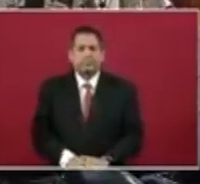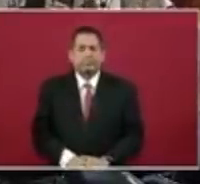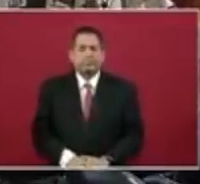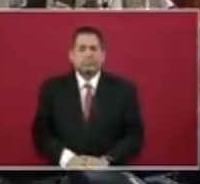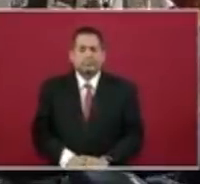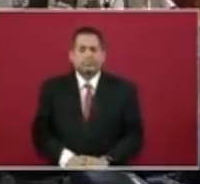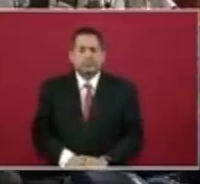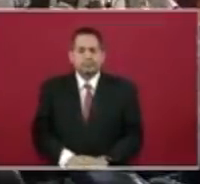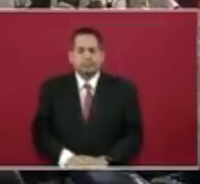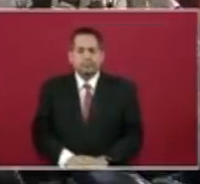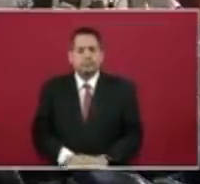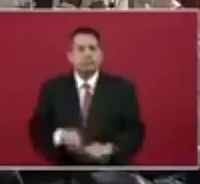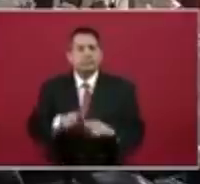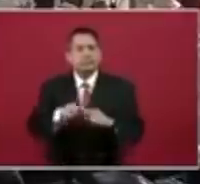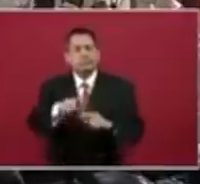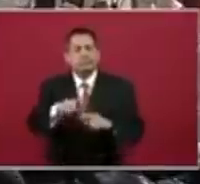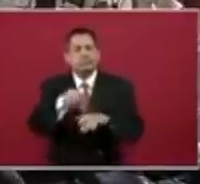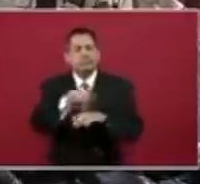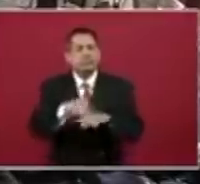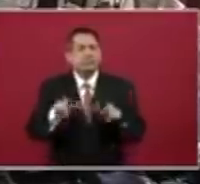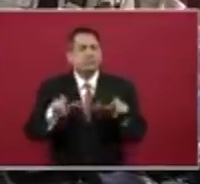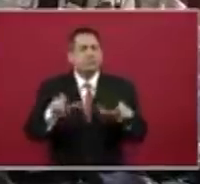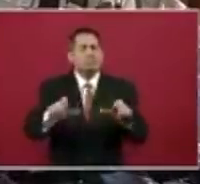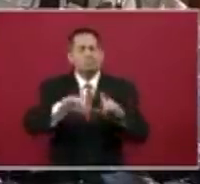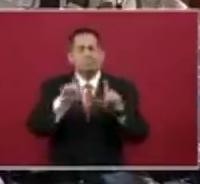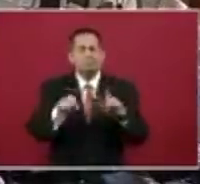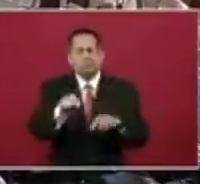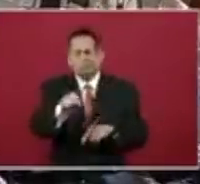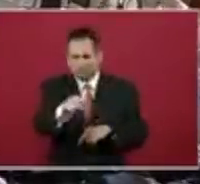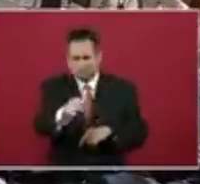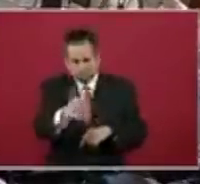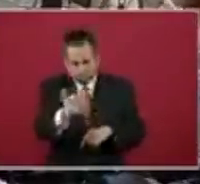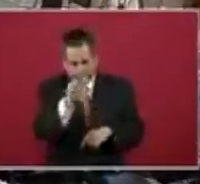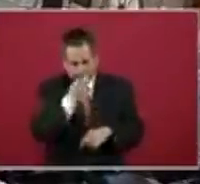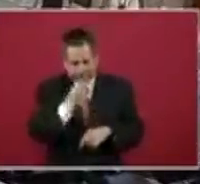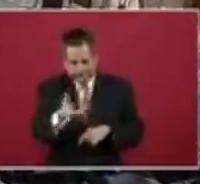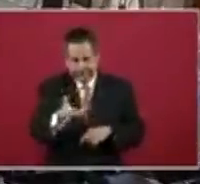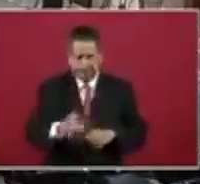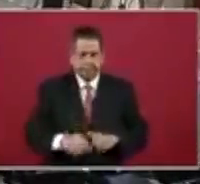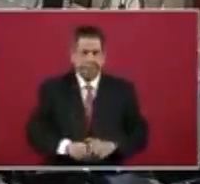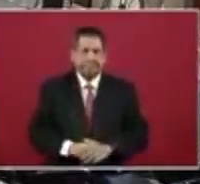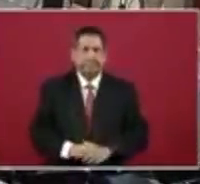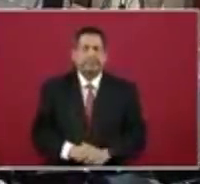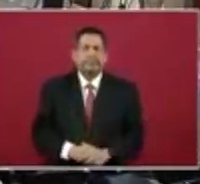A ver, ¿alguien quería saber de la Guardia algo? Tú.